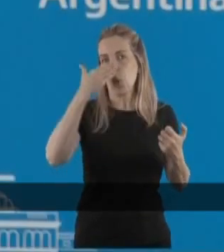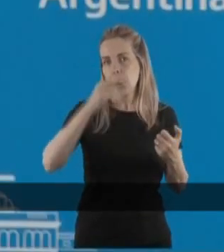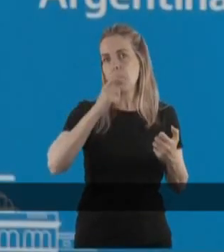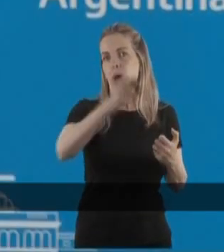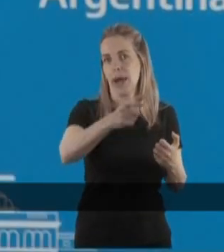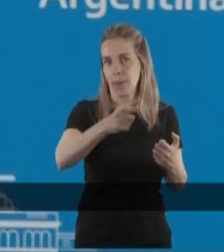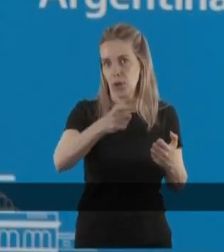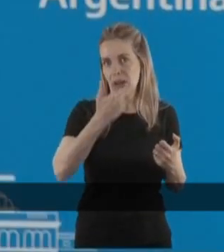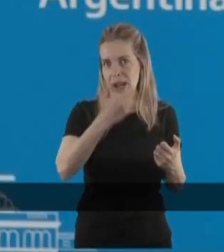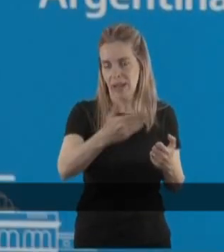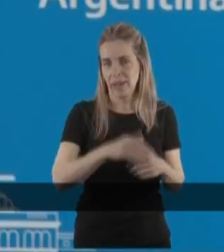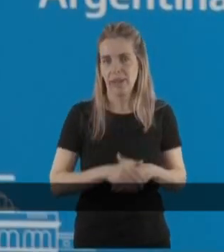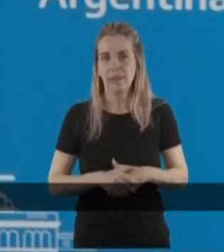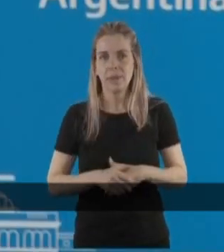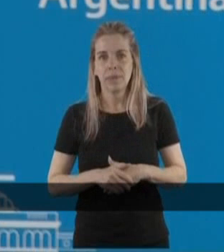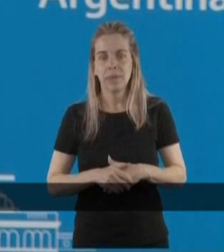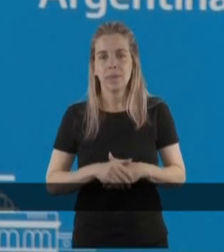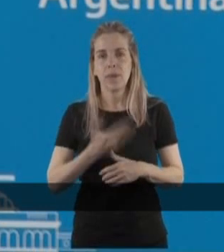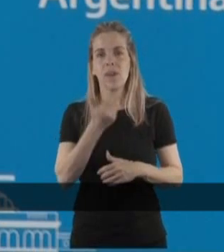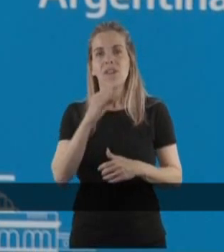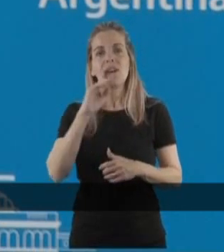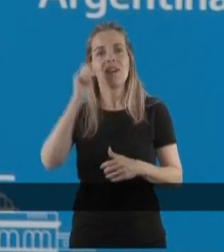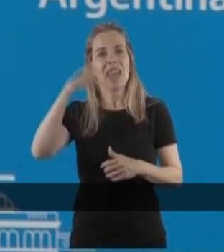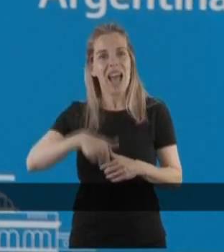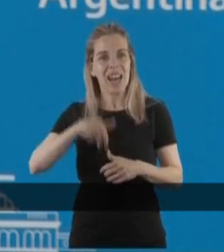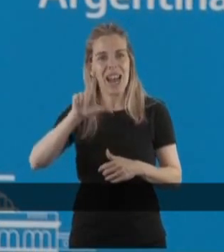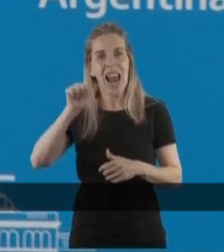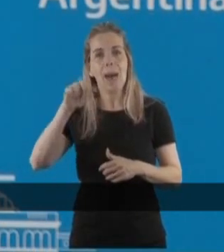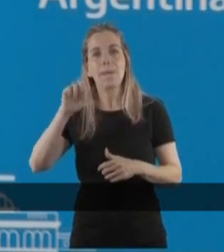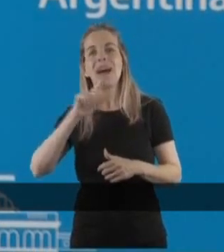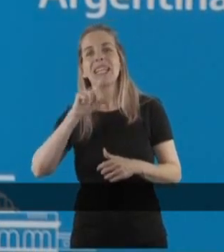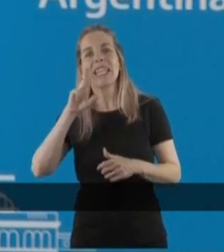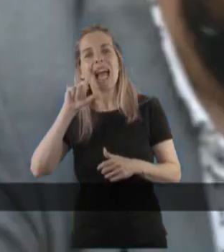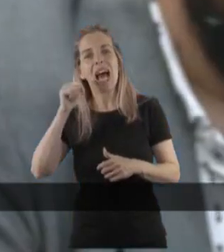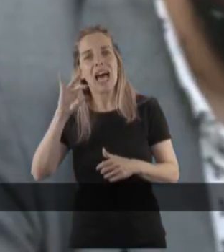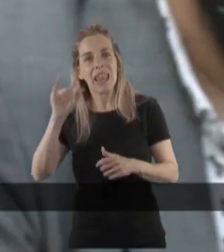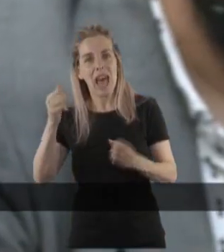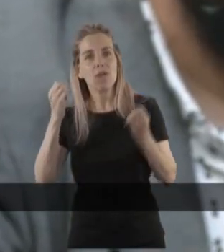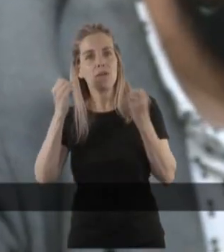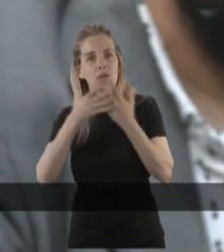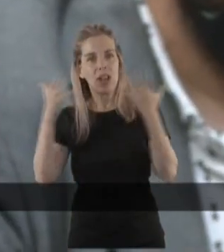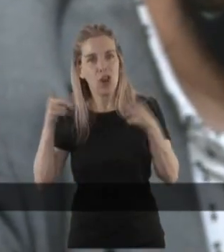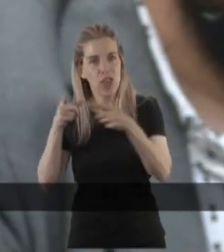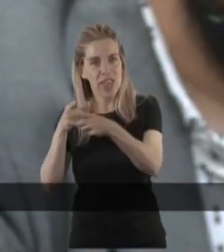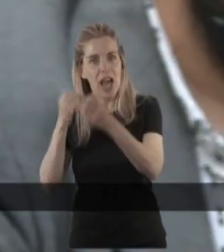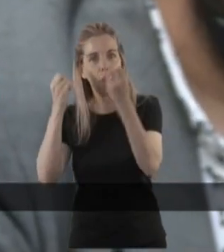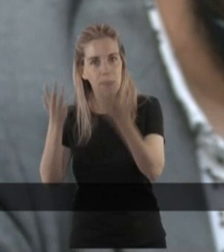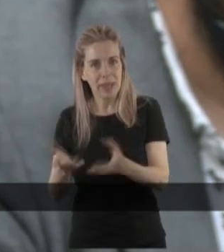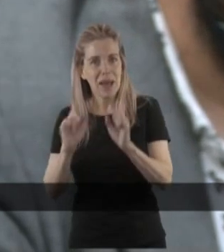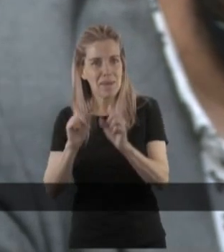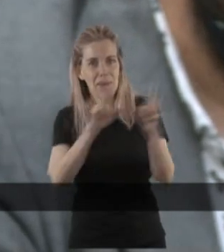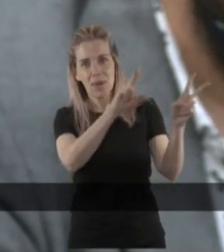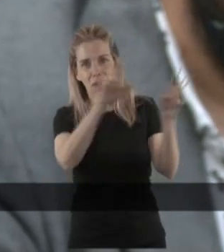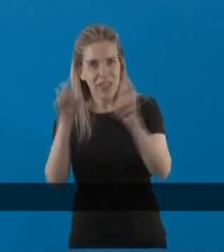respuesta. Gracias, Eduardo. Fabián Goldman, de La Patriada. ¿Qué tal? Buenos días, Gabriela Cerruti. Retomando el